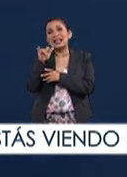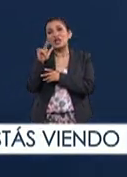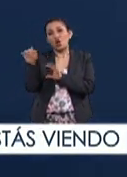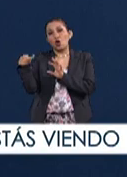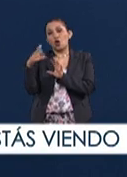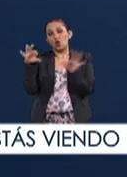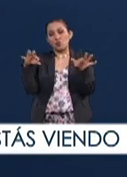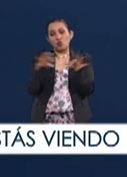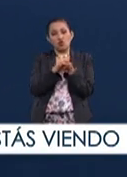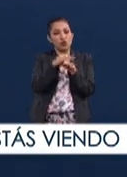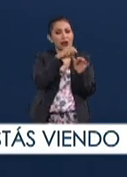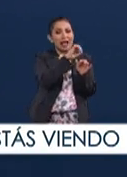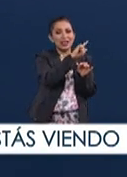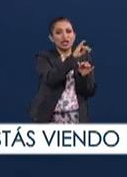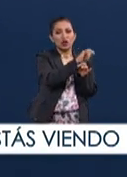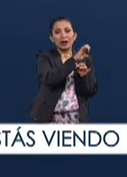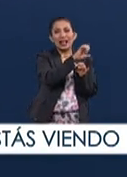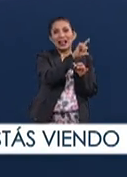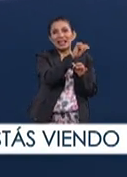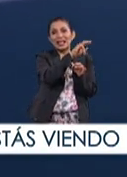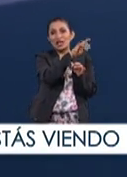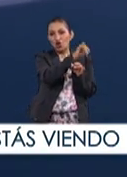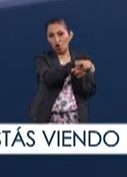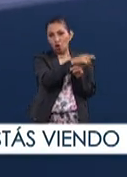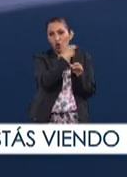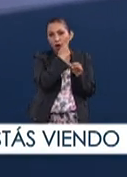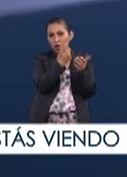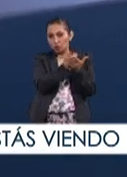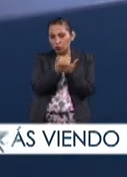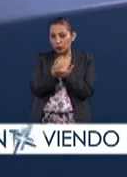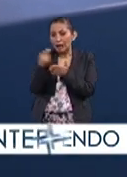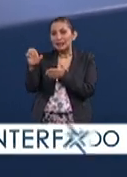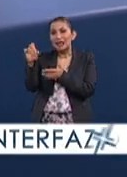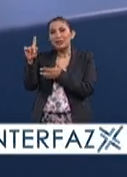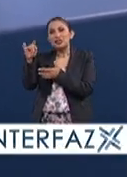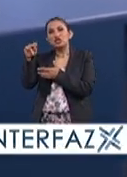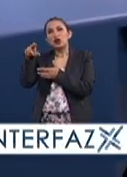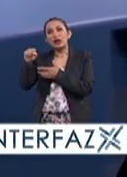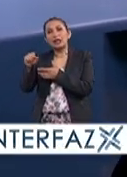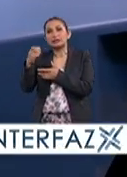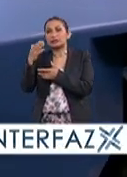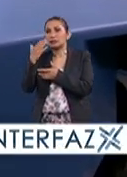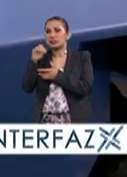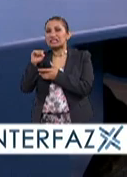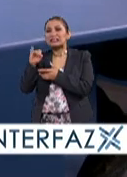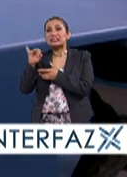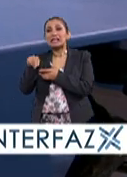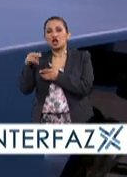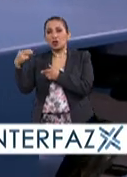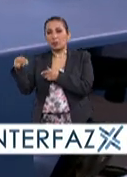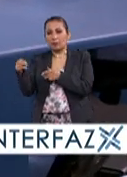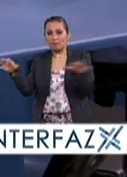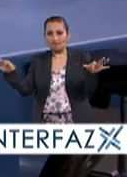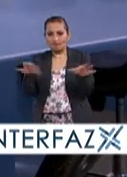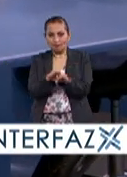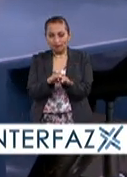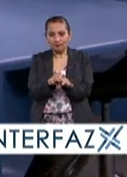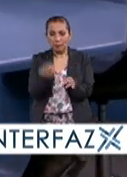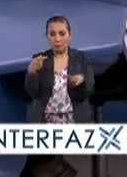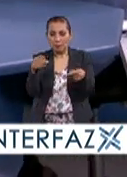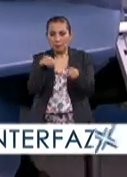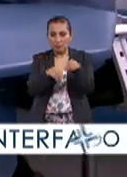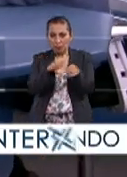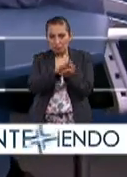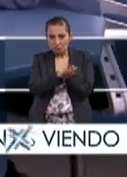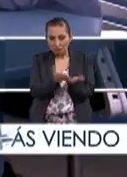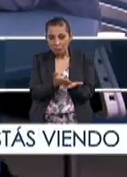coedición entre Ediciones del Lirio y Ediciones Sin Nombre. Cuéntenos un poco, ahora un